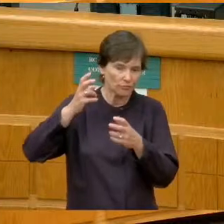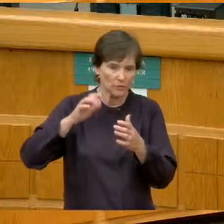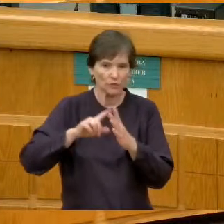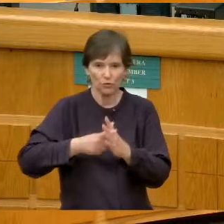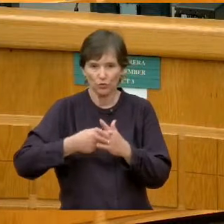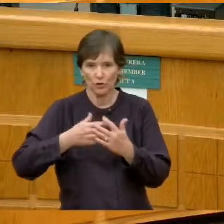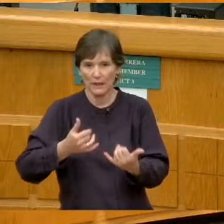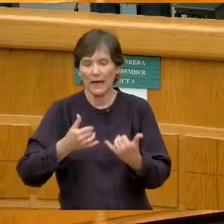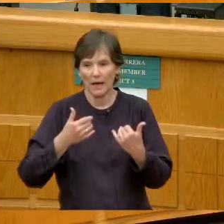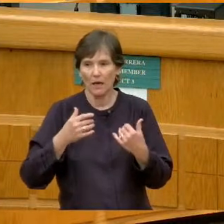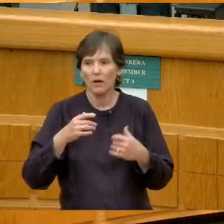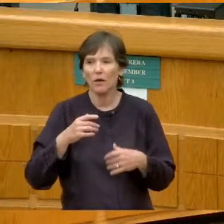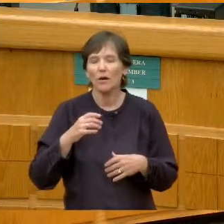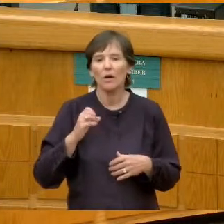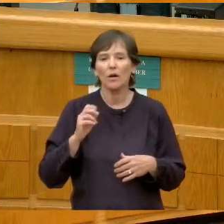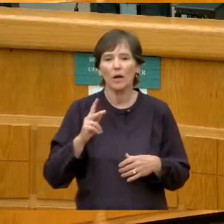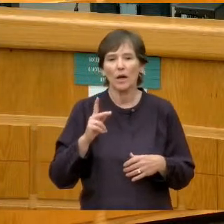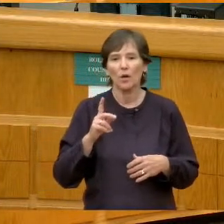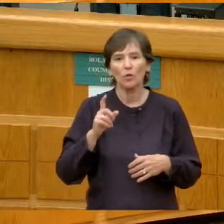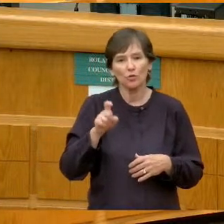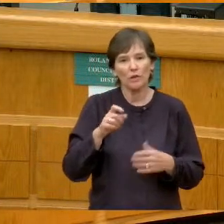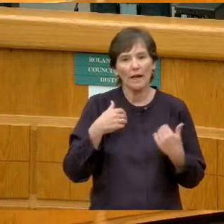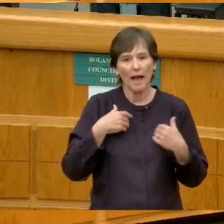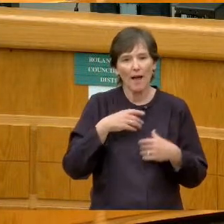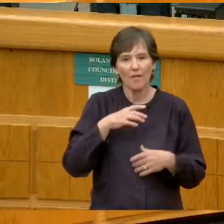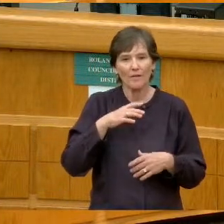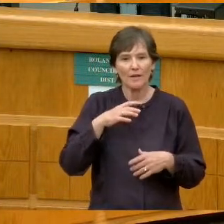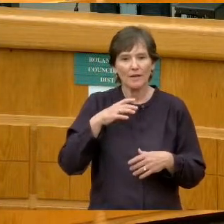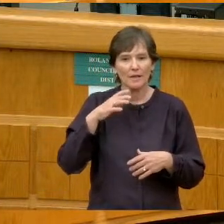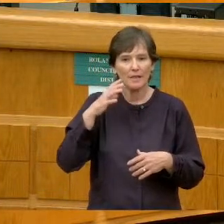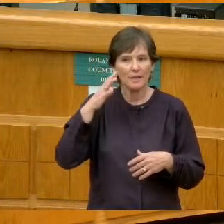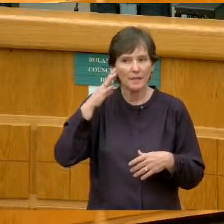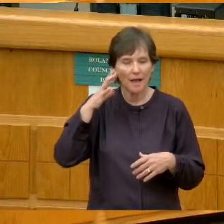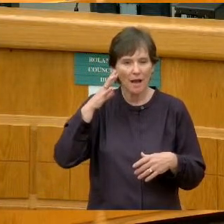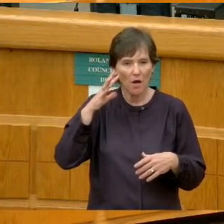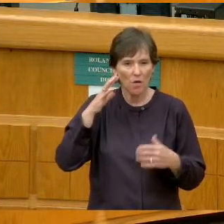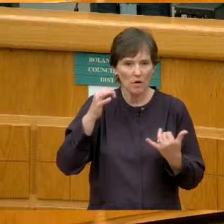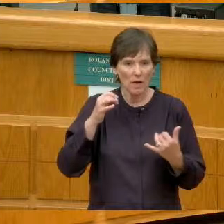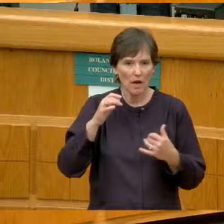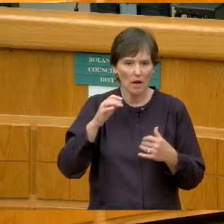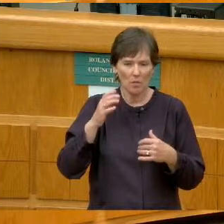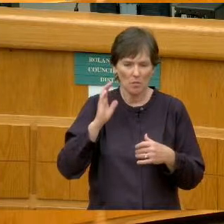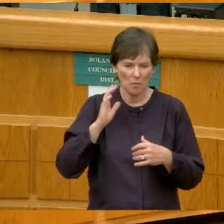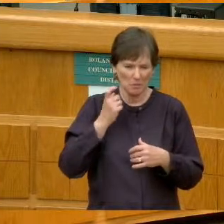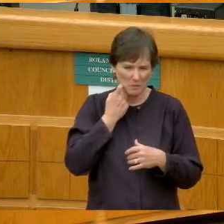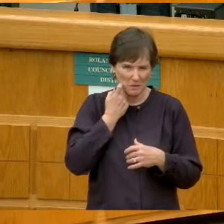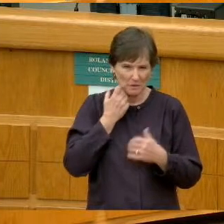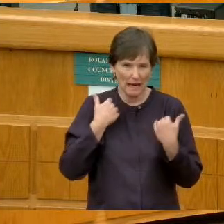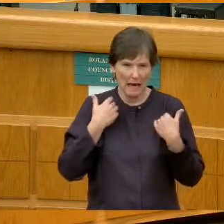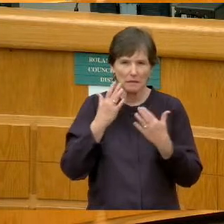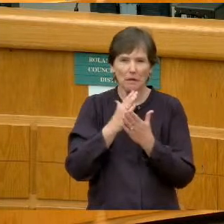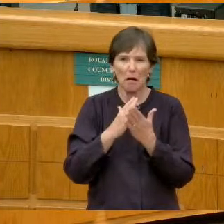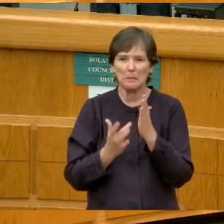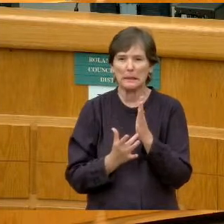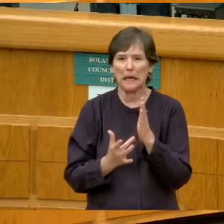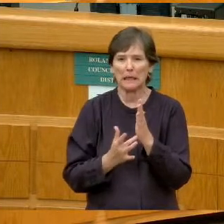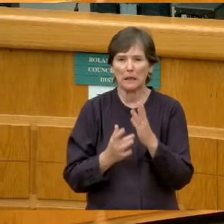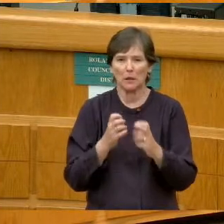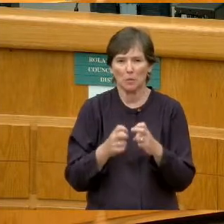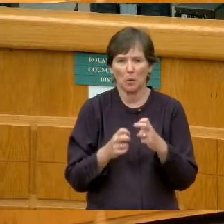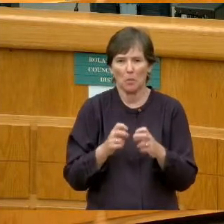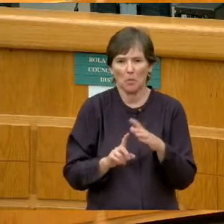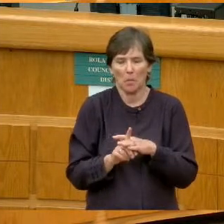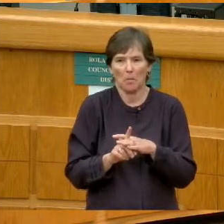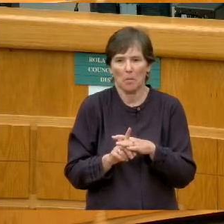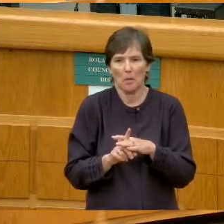Okay, we should have sound at this point. We had some technical difficulty. So I'm going to